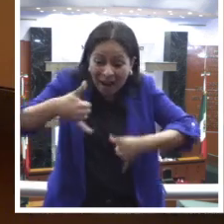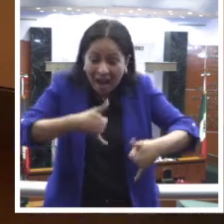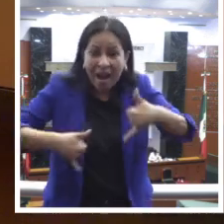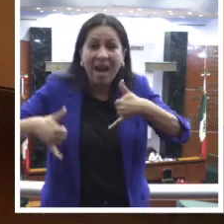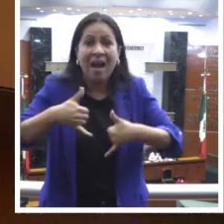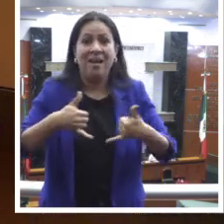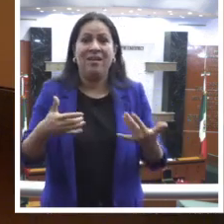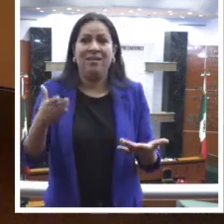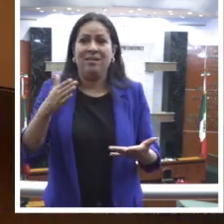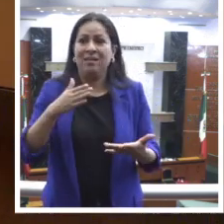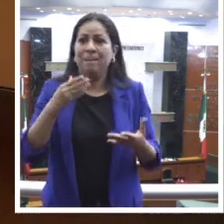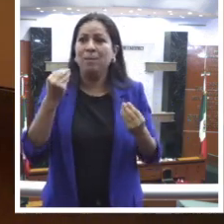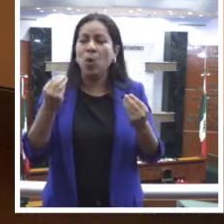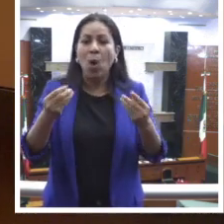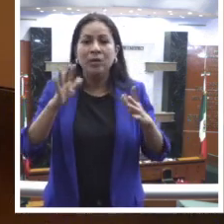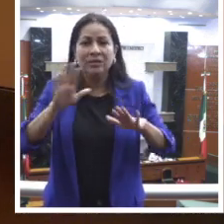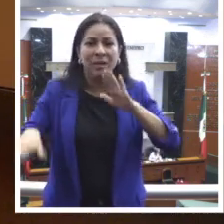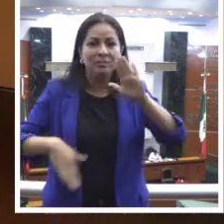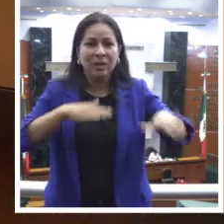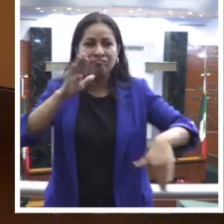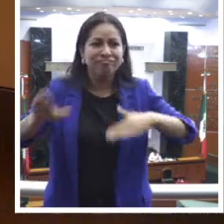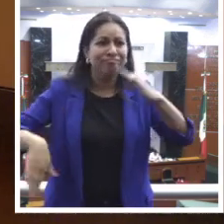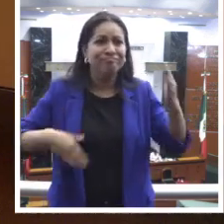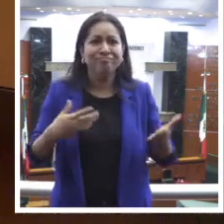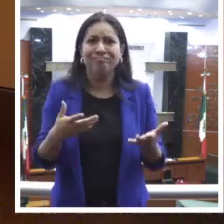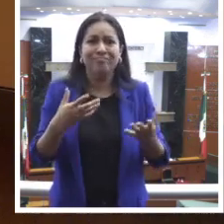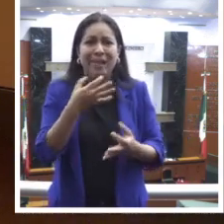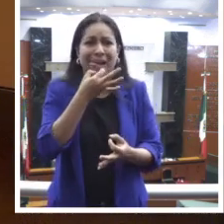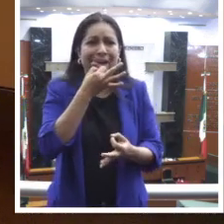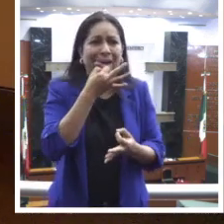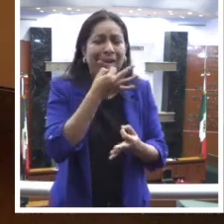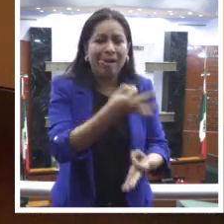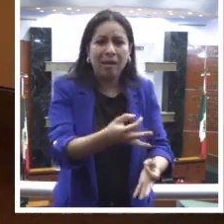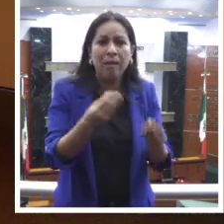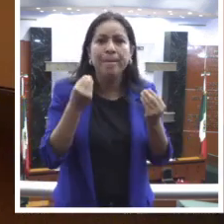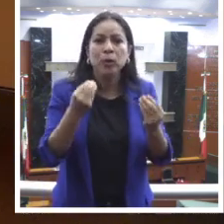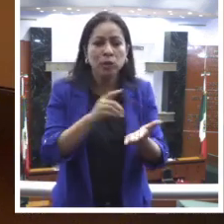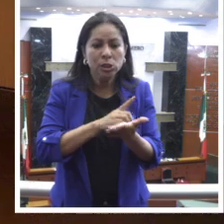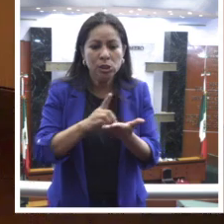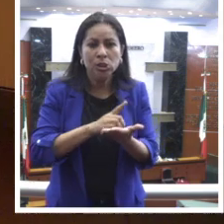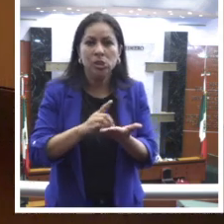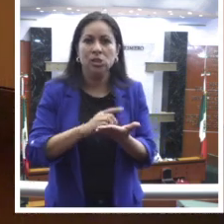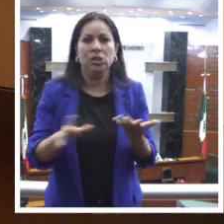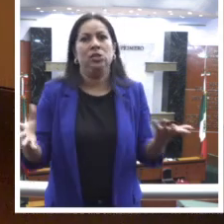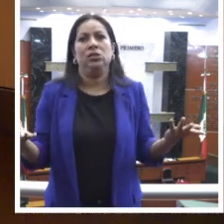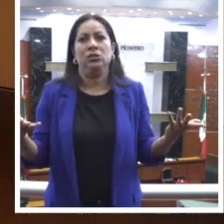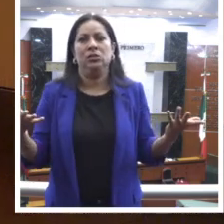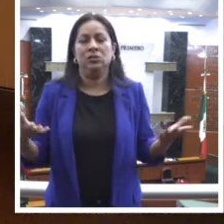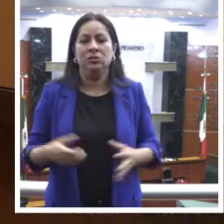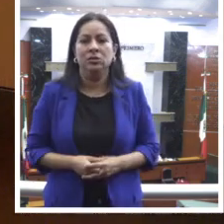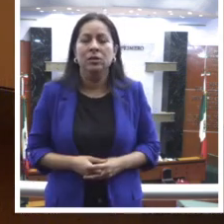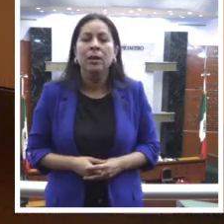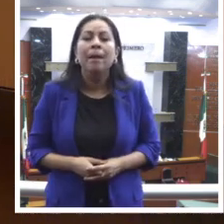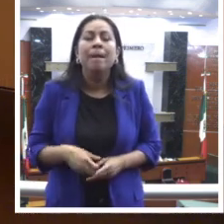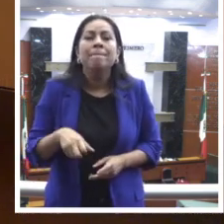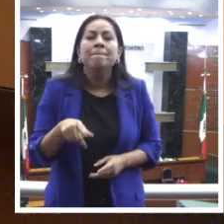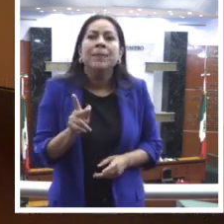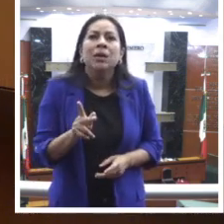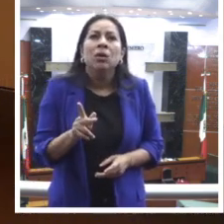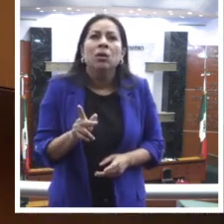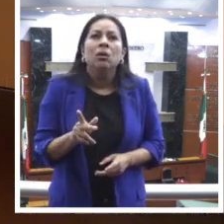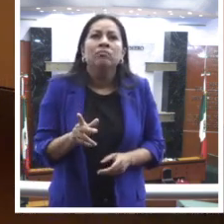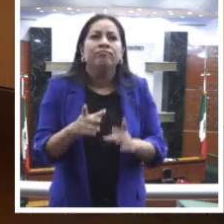está matando es una droga extremadamente Adictiva los precursores Pero